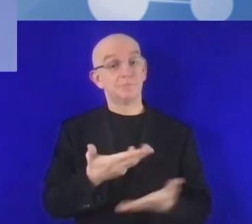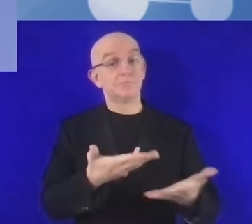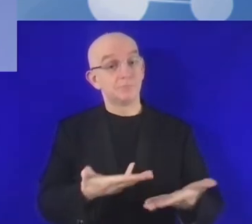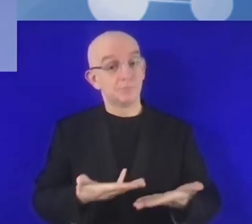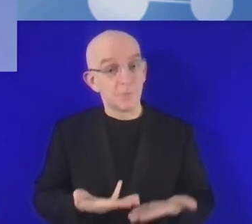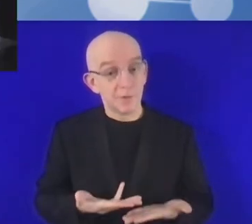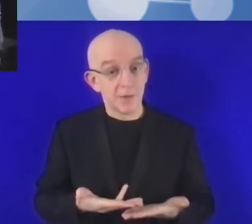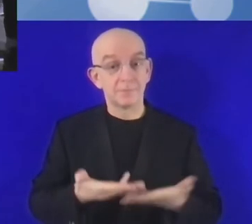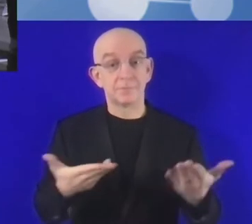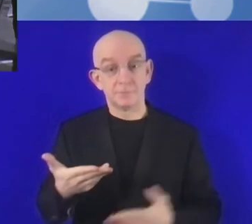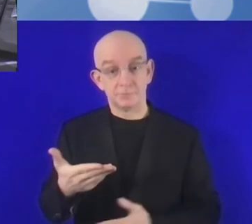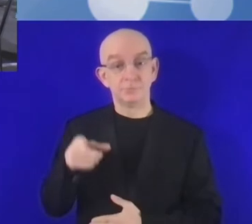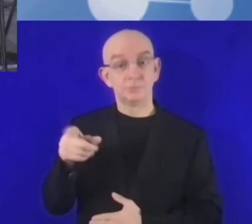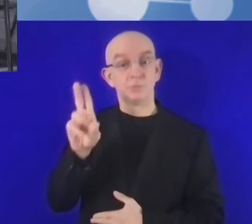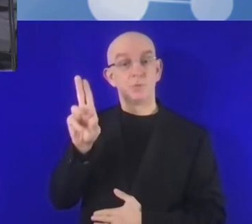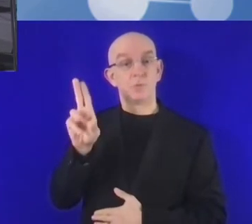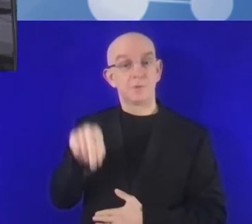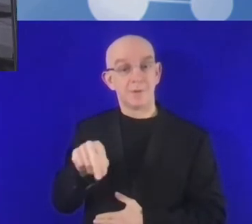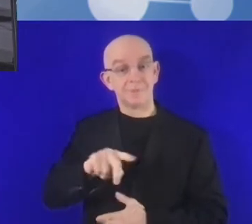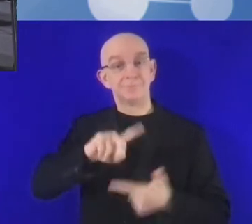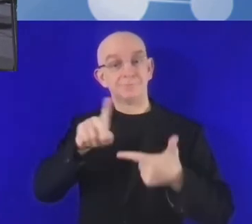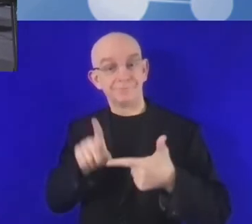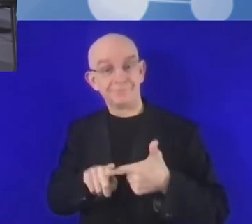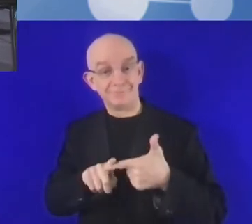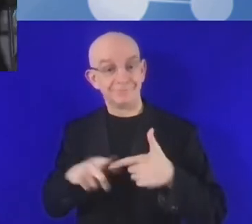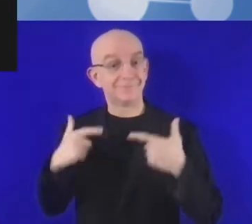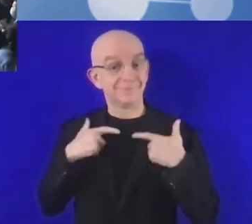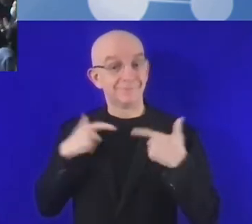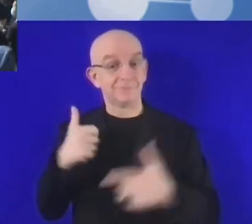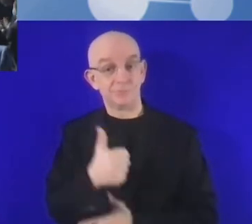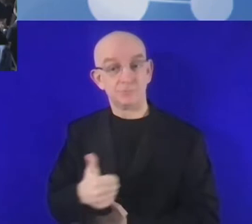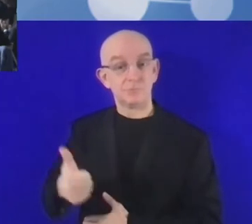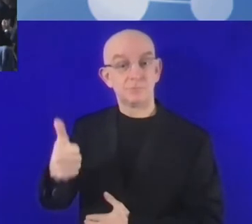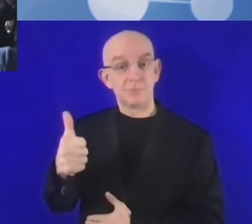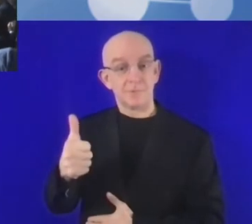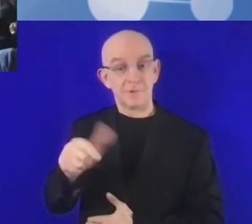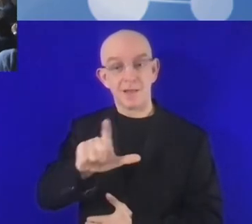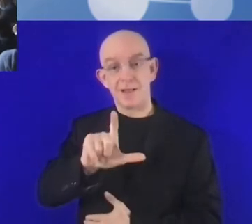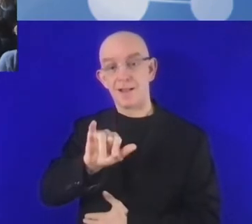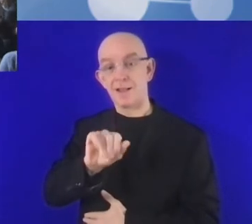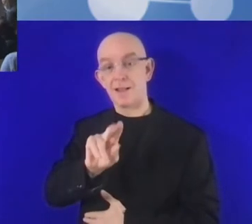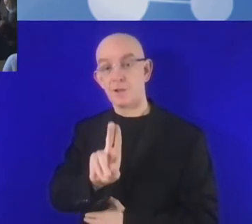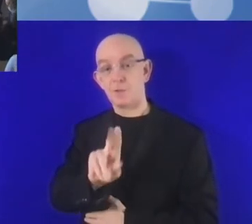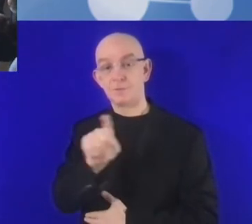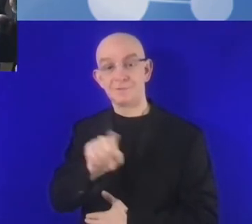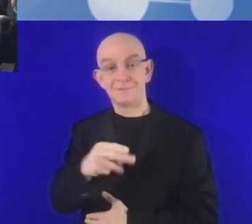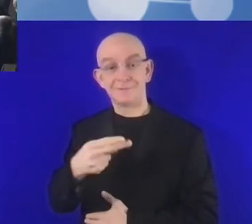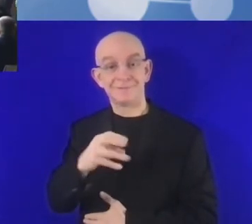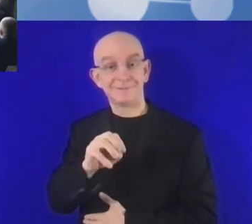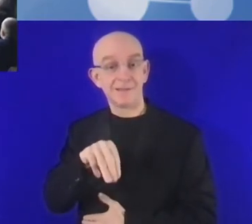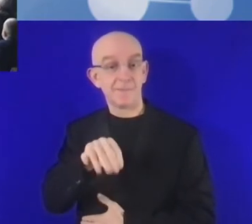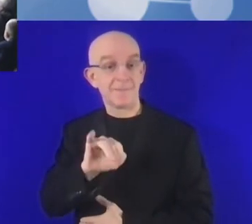al secretario adjunto de las Naciones Unidas, el señor Liu Zhenmin.